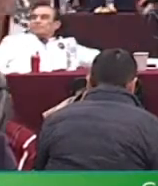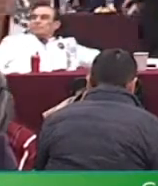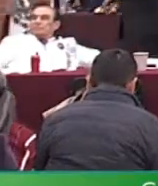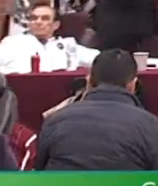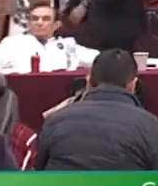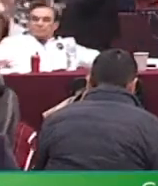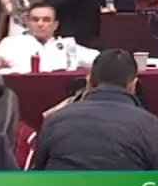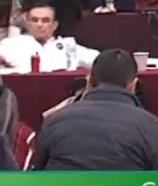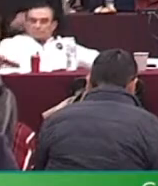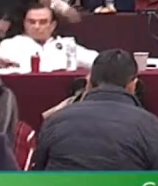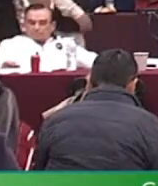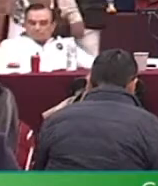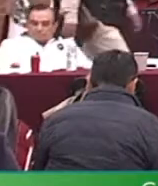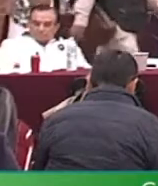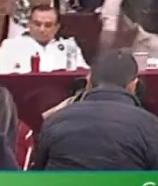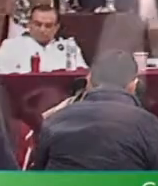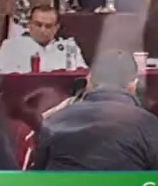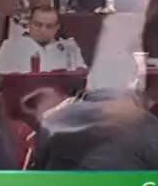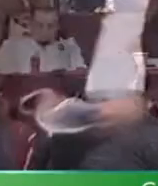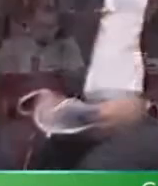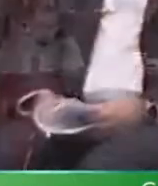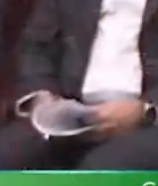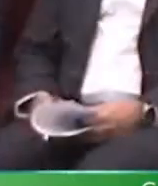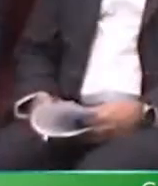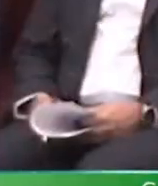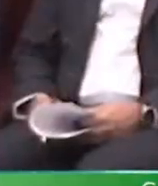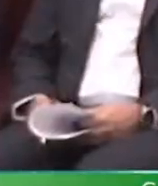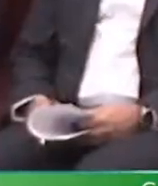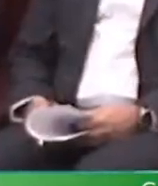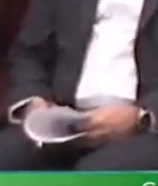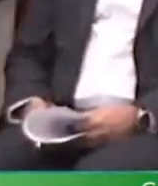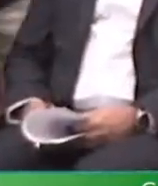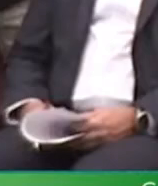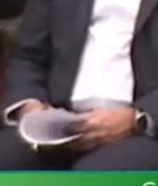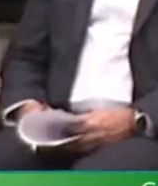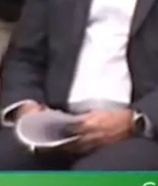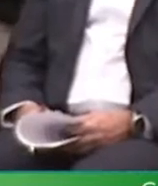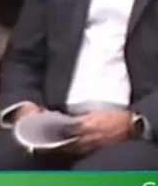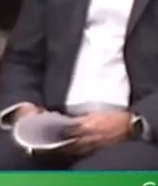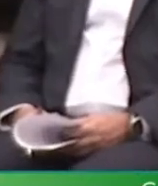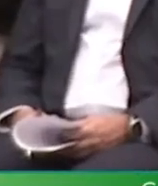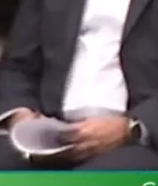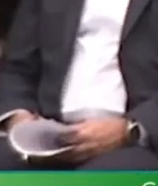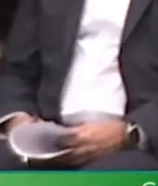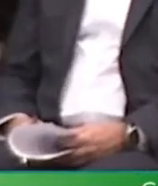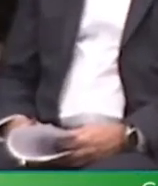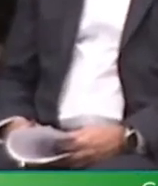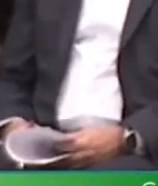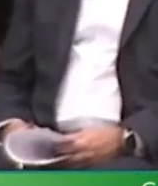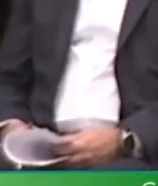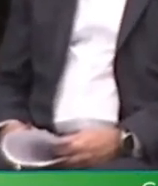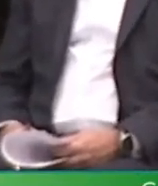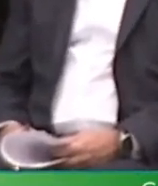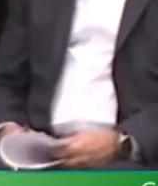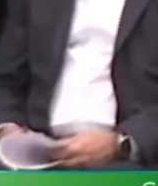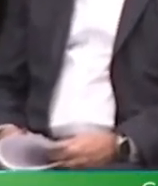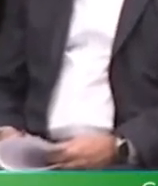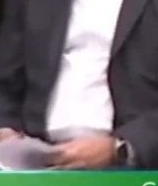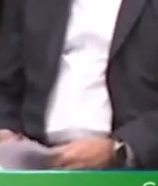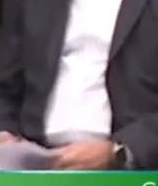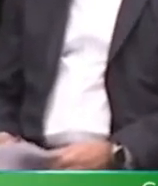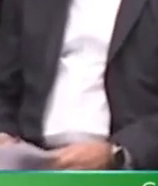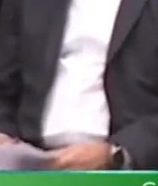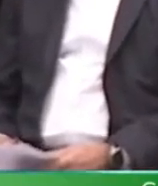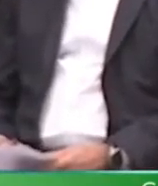Gracias. Malditos aquellos que con sus palabras defienden al pueblo, pero con sus acciones